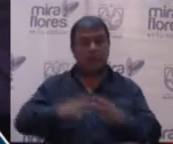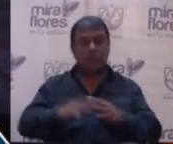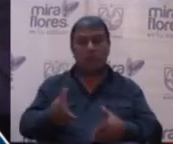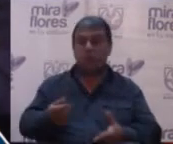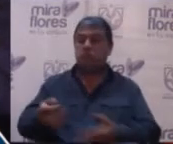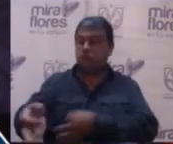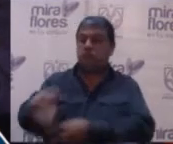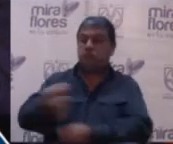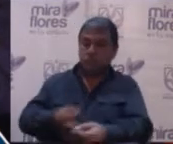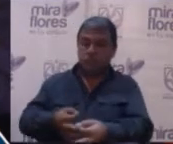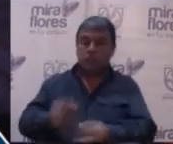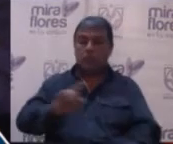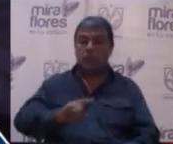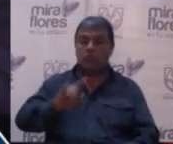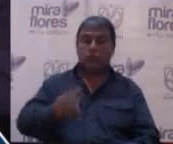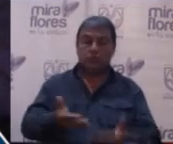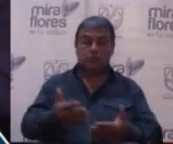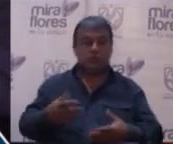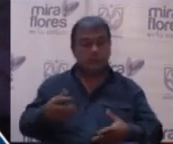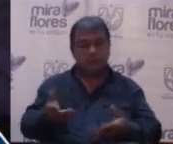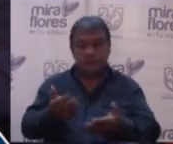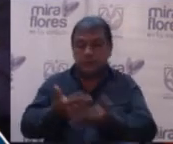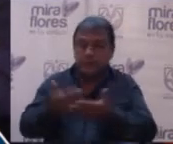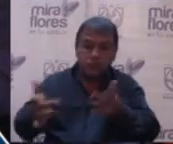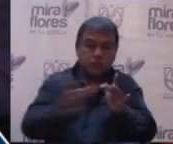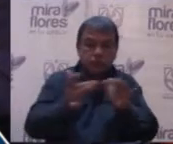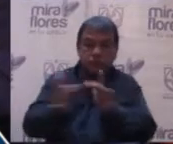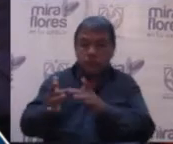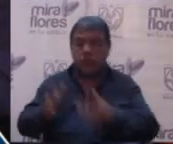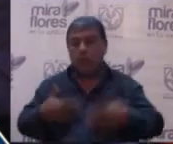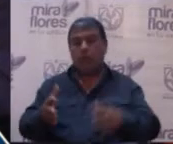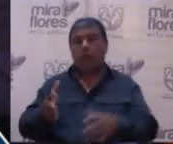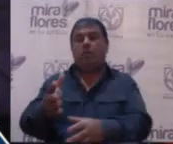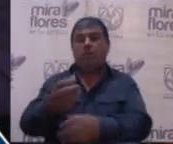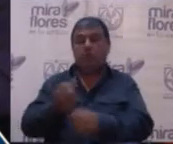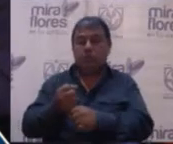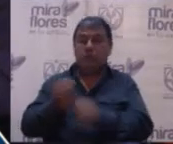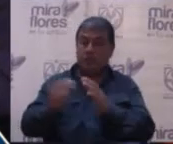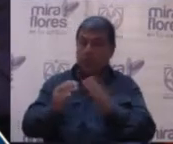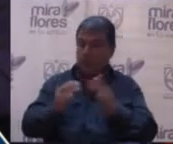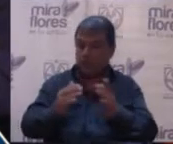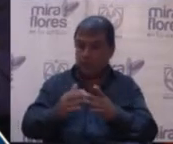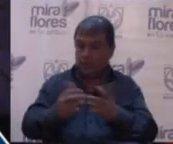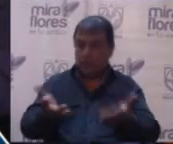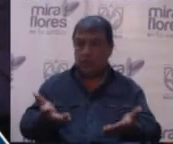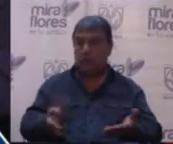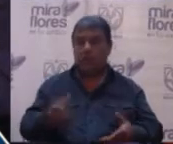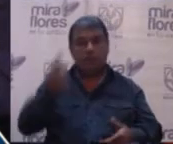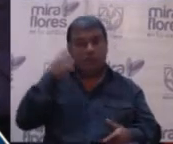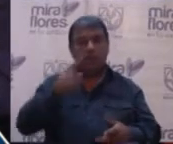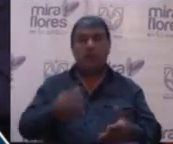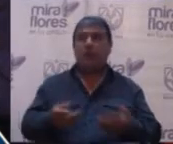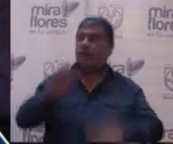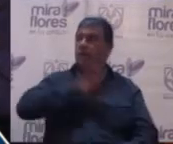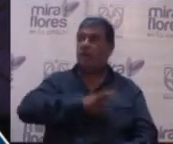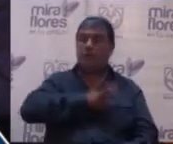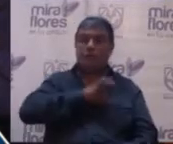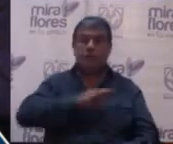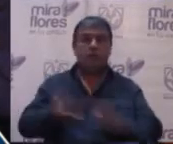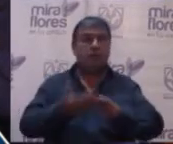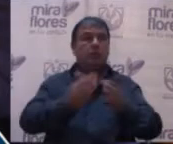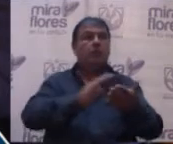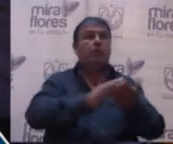podría hacer uso de sus alcances en gestión para procurar tomar ese inmueble para el beneficio de la